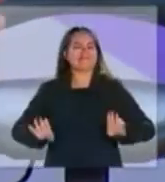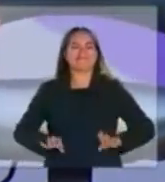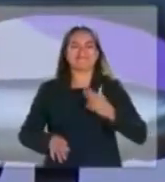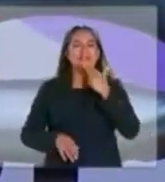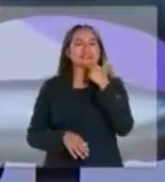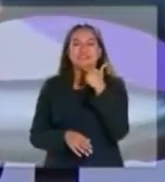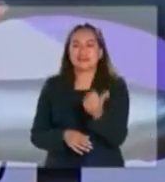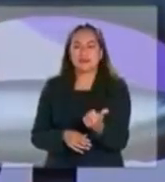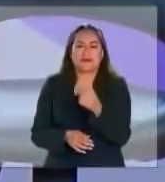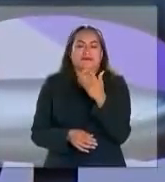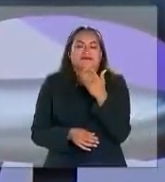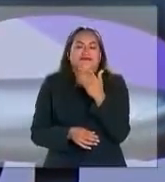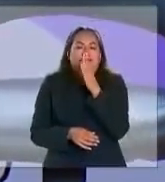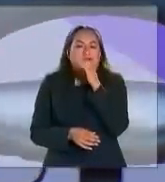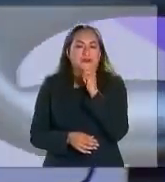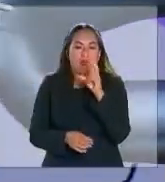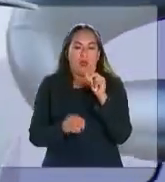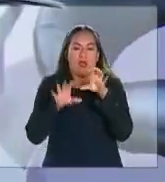la libra